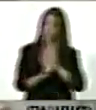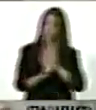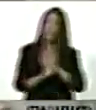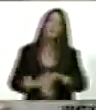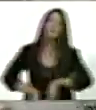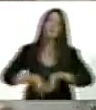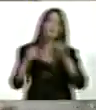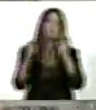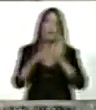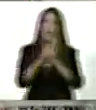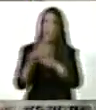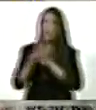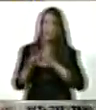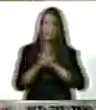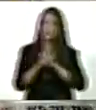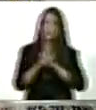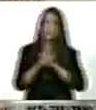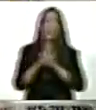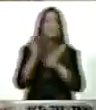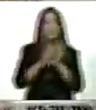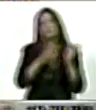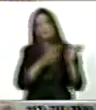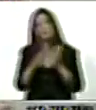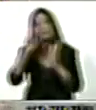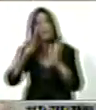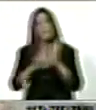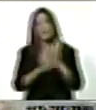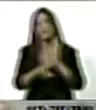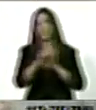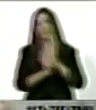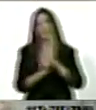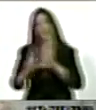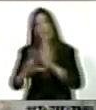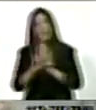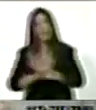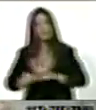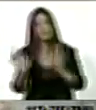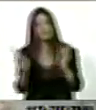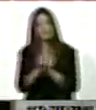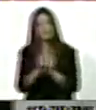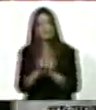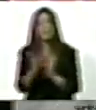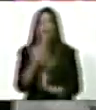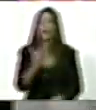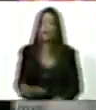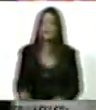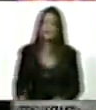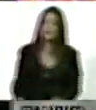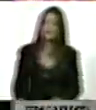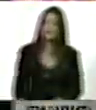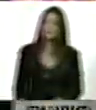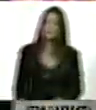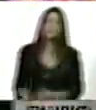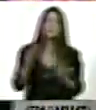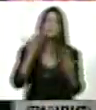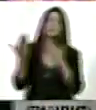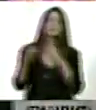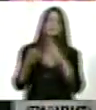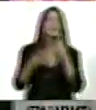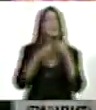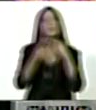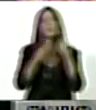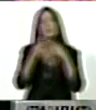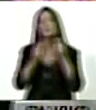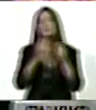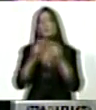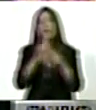de la legalidad, pues vuelve a la legalidad. Eso es todo. Gracias. Escuchamos parte de lo que eran las declaraciones que ofrecía Jorge Rodríguez, jefe